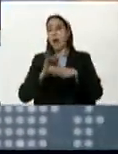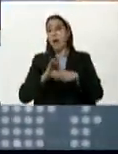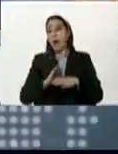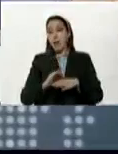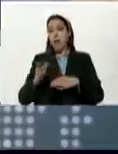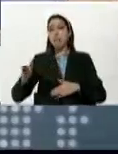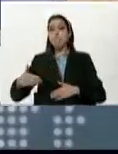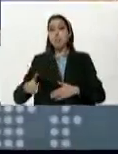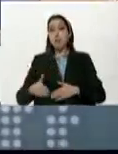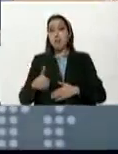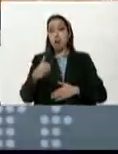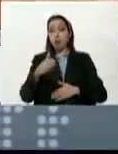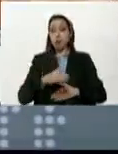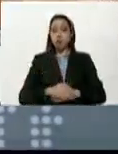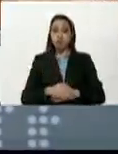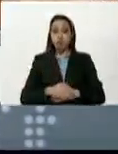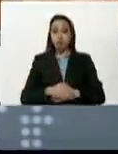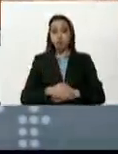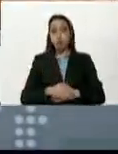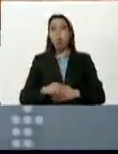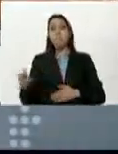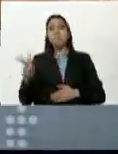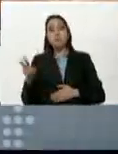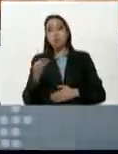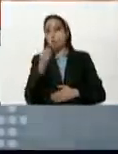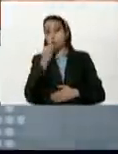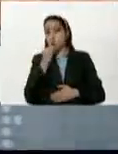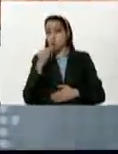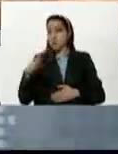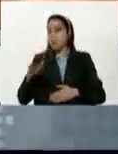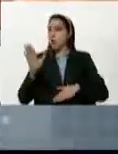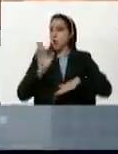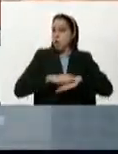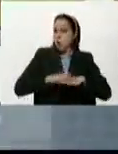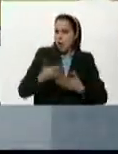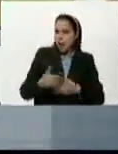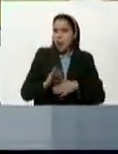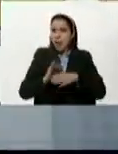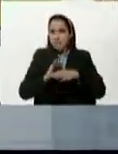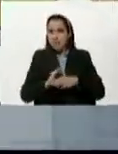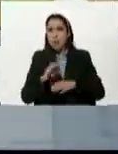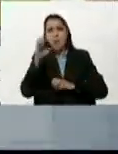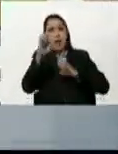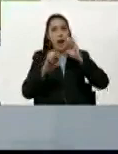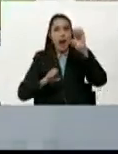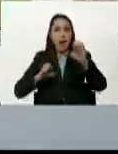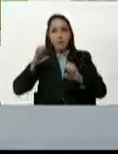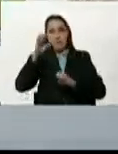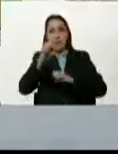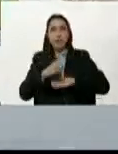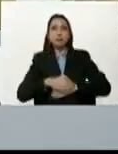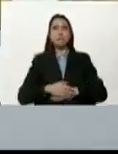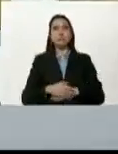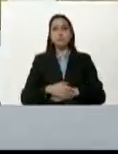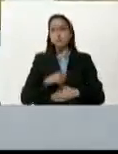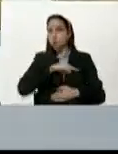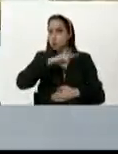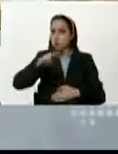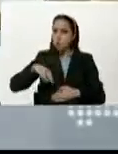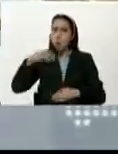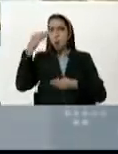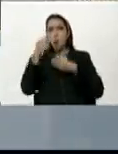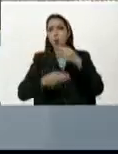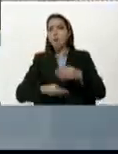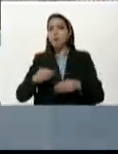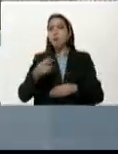pescado venezuela come pescado porque porque es la proteína animal estamos produciendo el